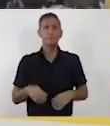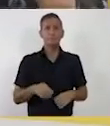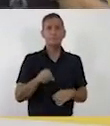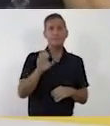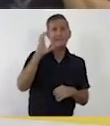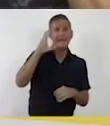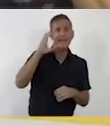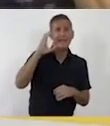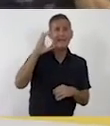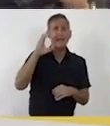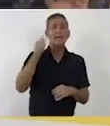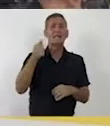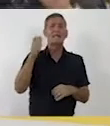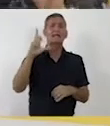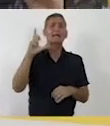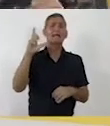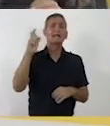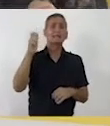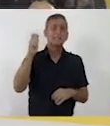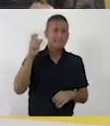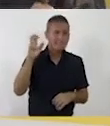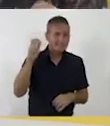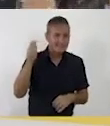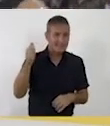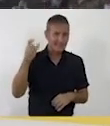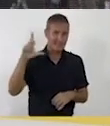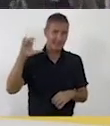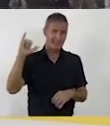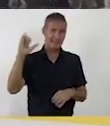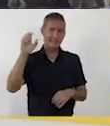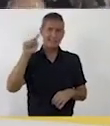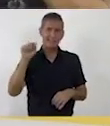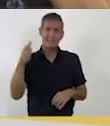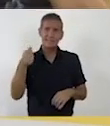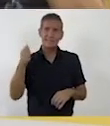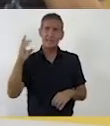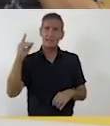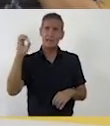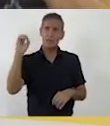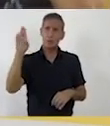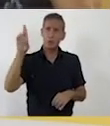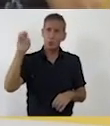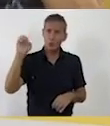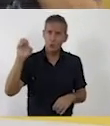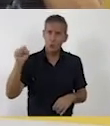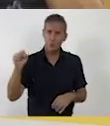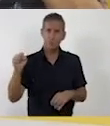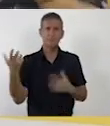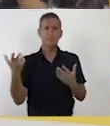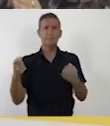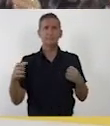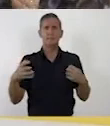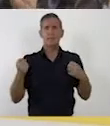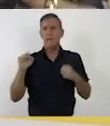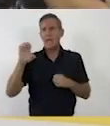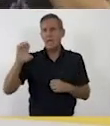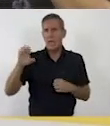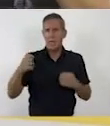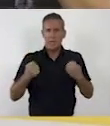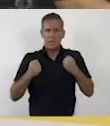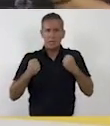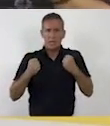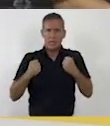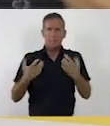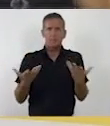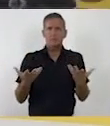catalizadores. En el caso de los catalizadores, recuerden que tenemos en cuenta la energía de activación. La energía